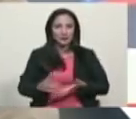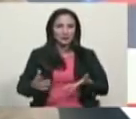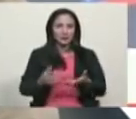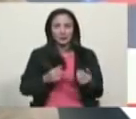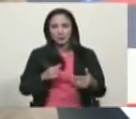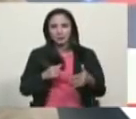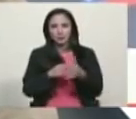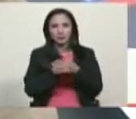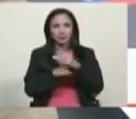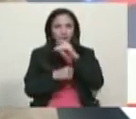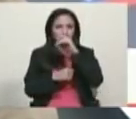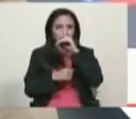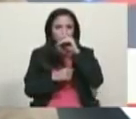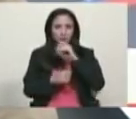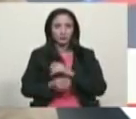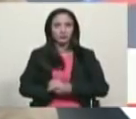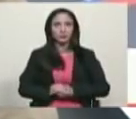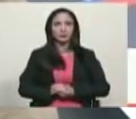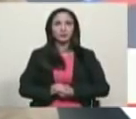buscando